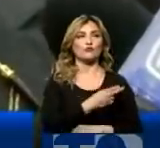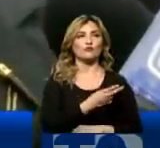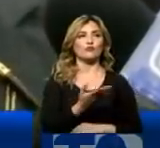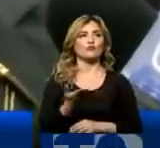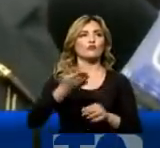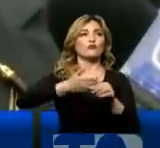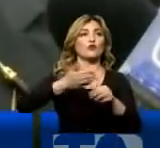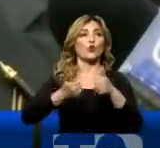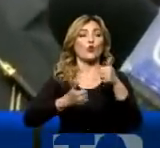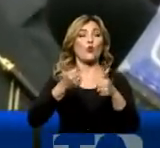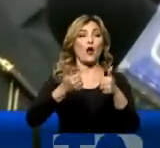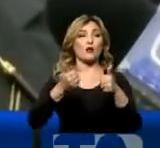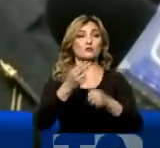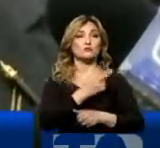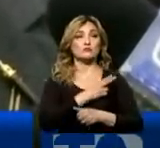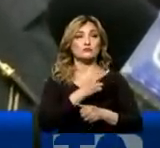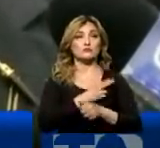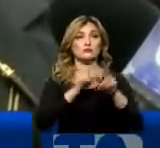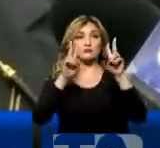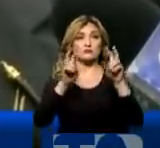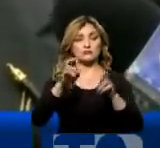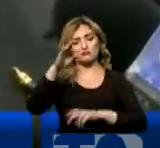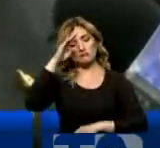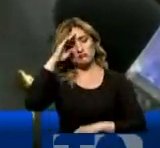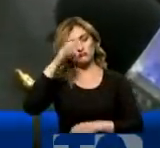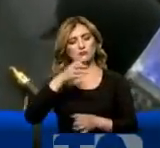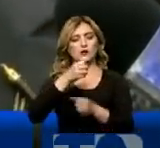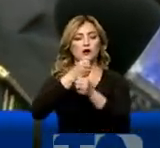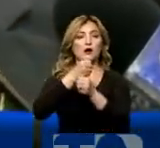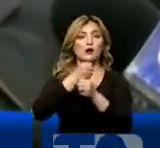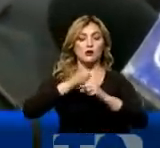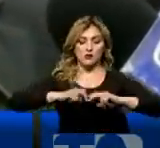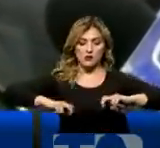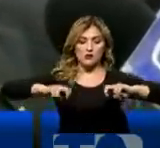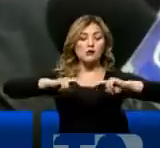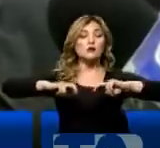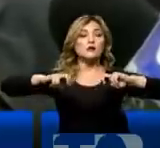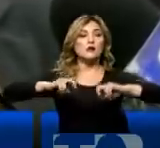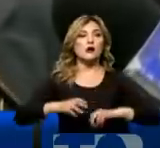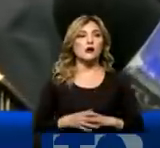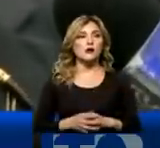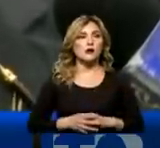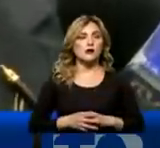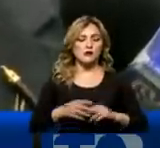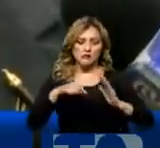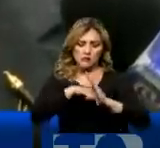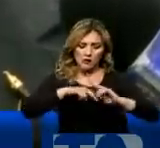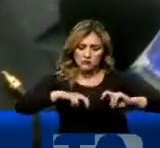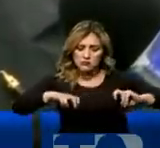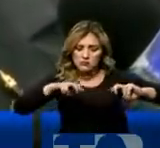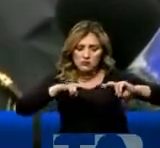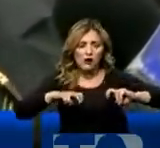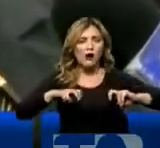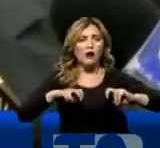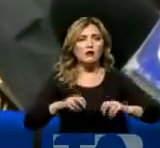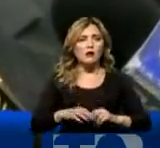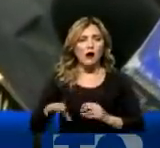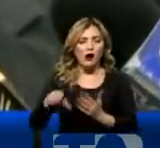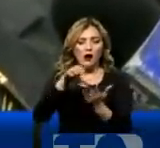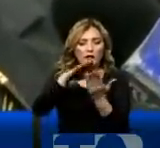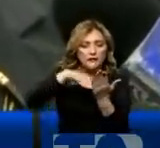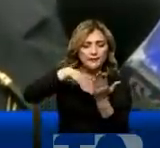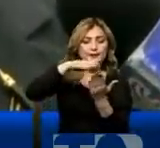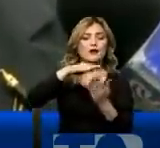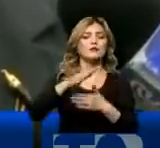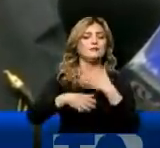una universidad que se concentre en los temas de policía, de seguridad, de investigación, de criminalística, en donde se puedan formar además peritos,